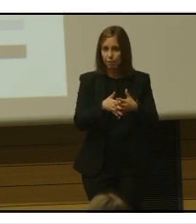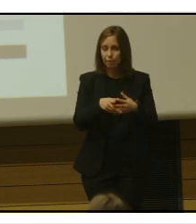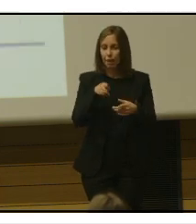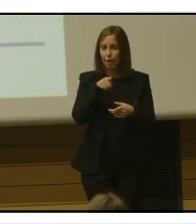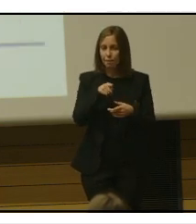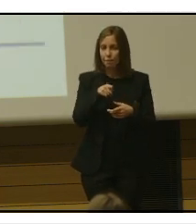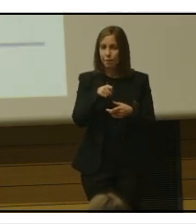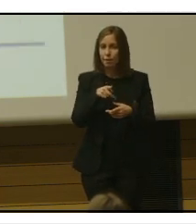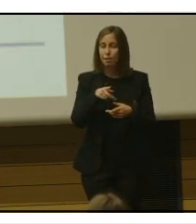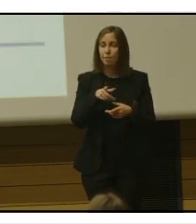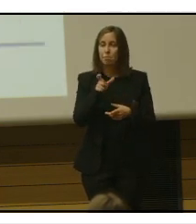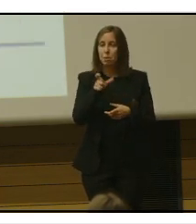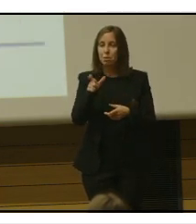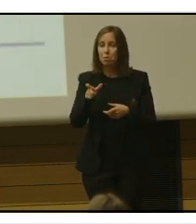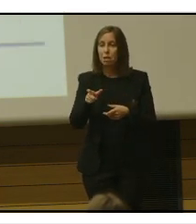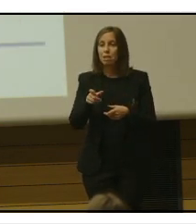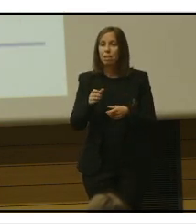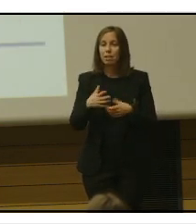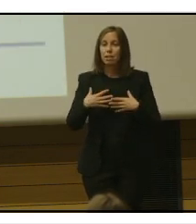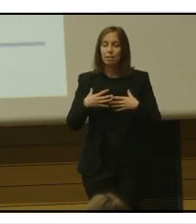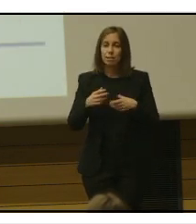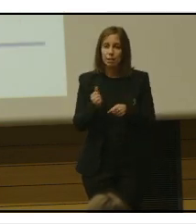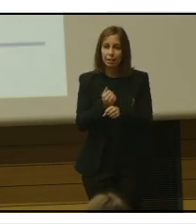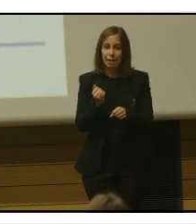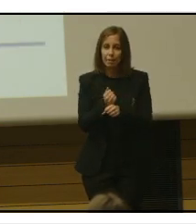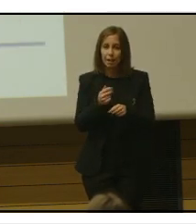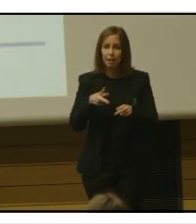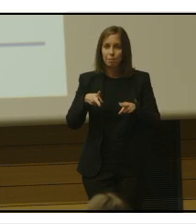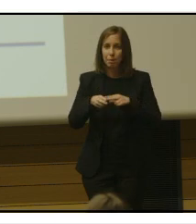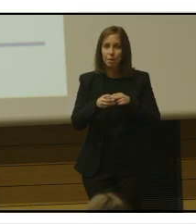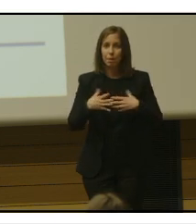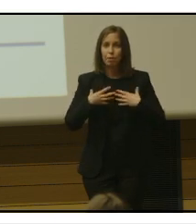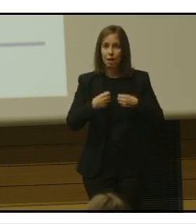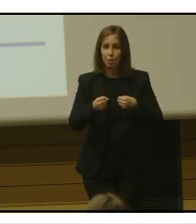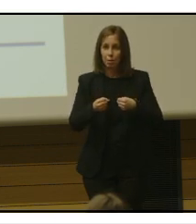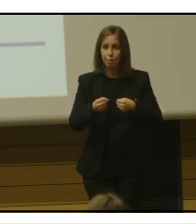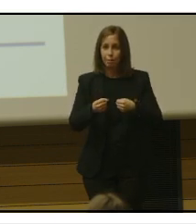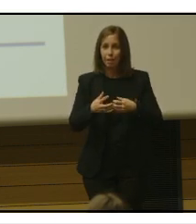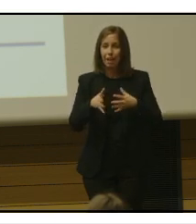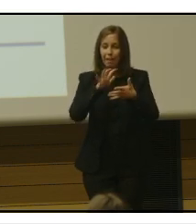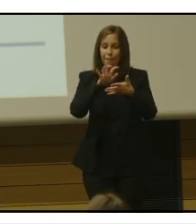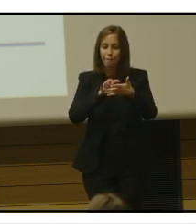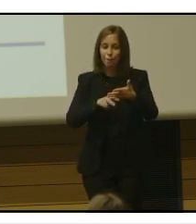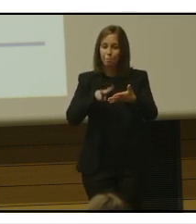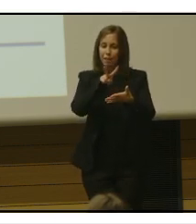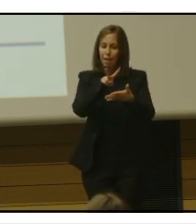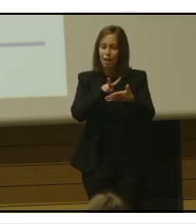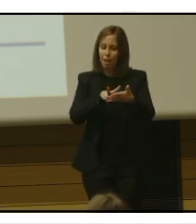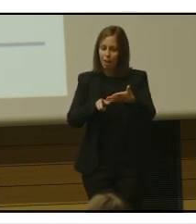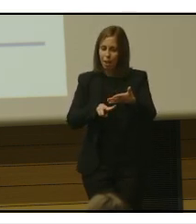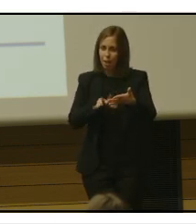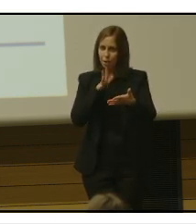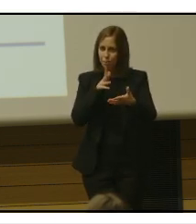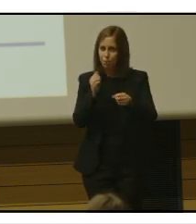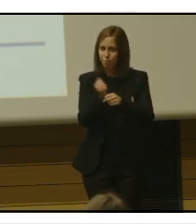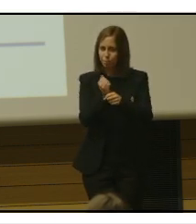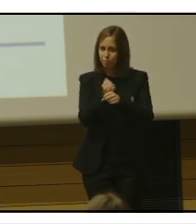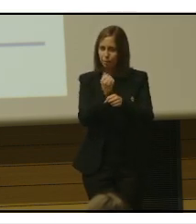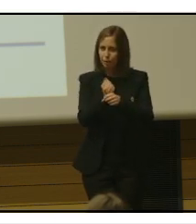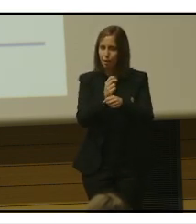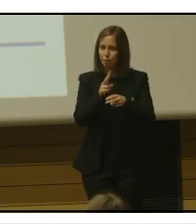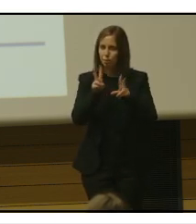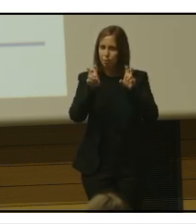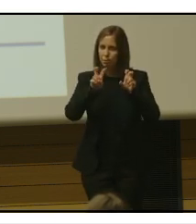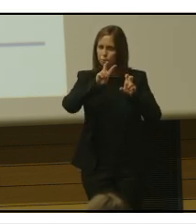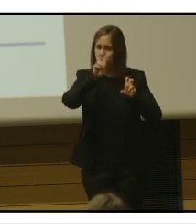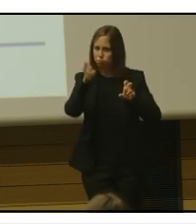enfermedad, os recomiendo que de vez en cuando le echéis un vistazo a estos informes, porque trabajan en temas diversos. Uno de ellos es el